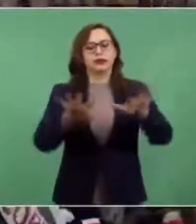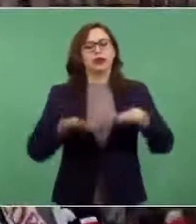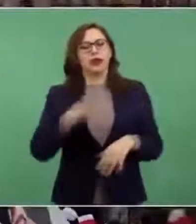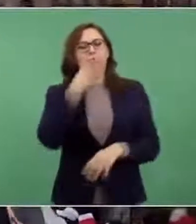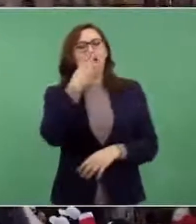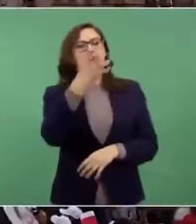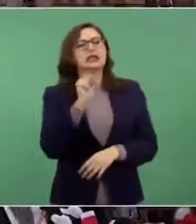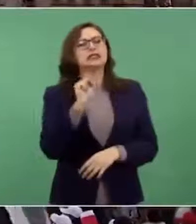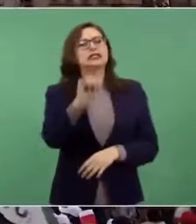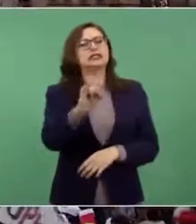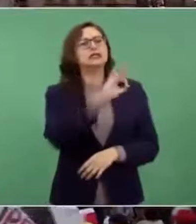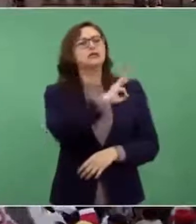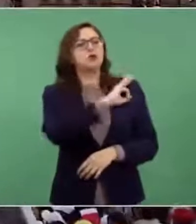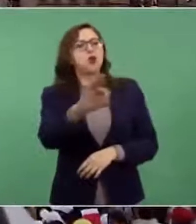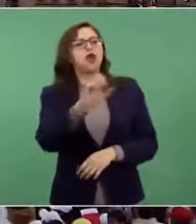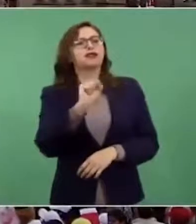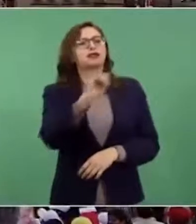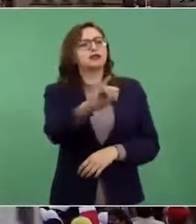Hemos invertido